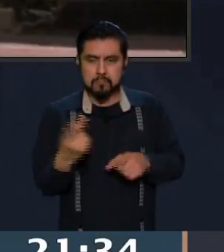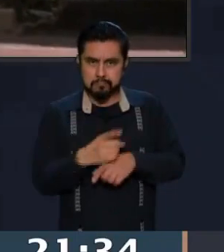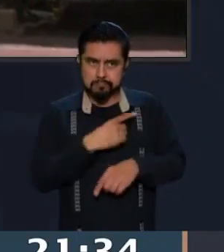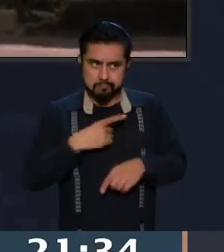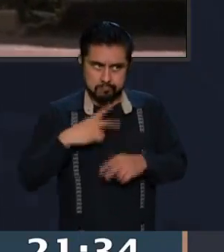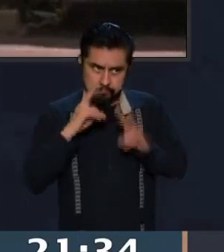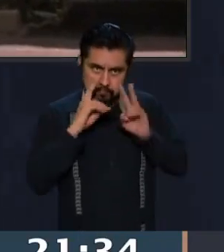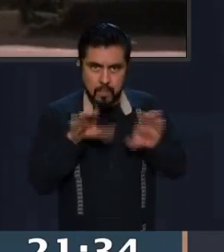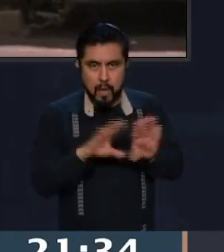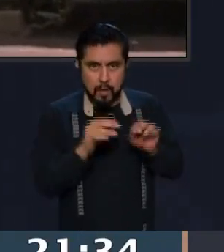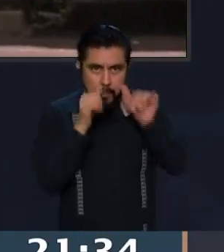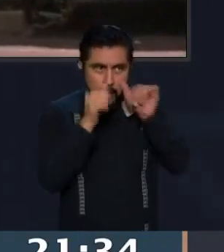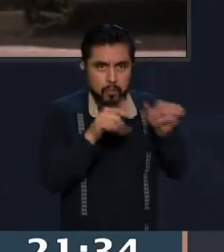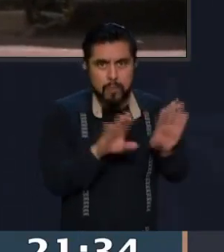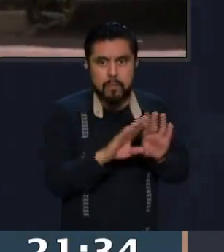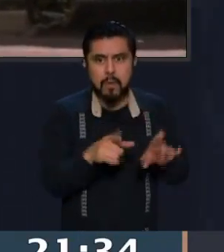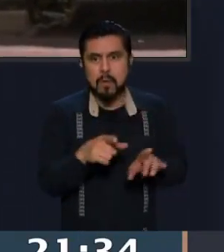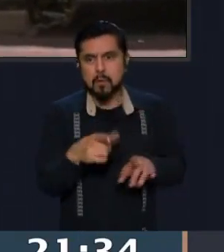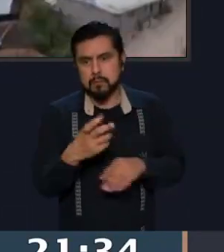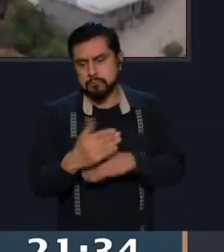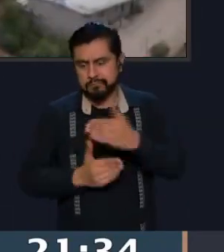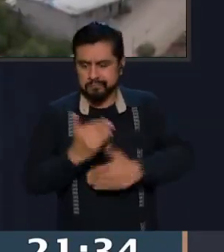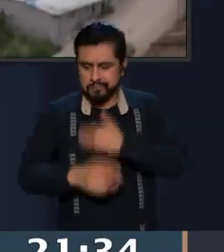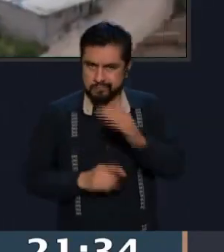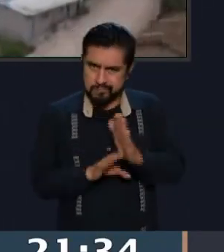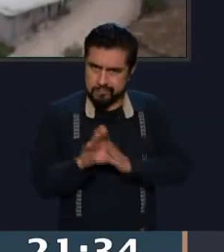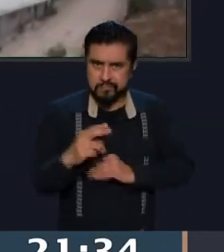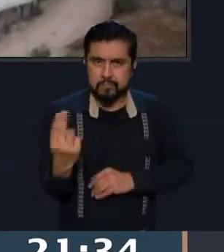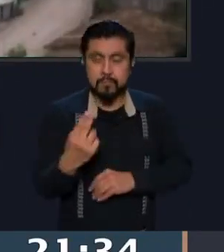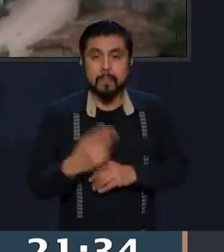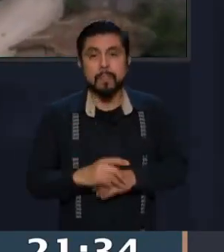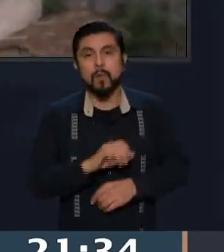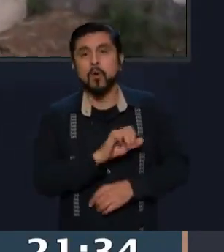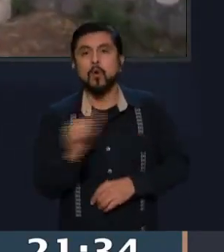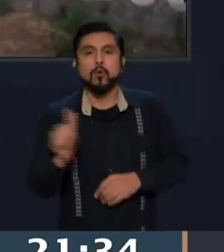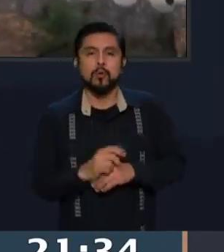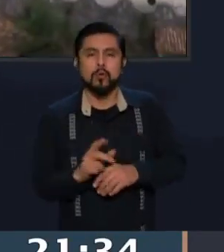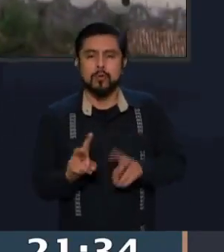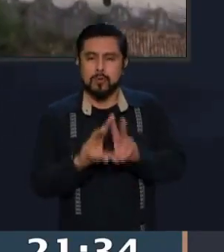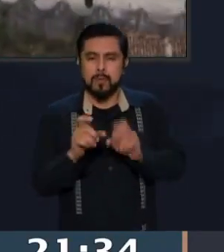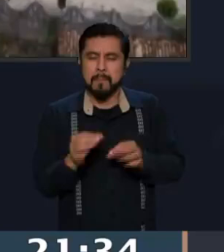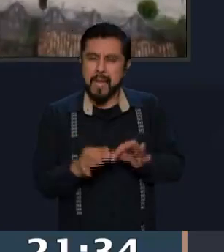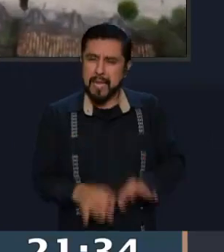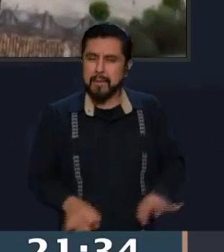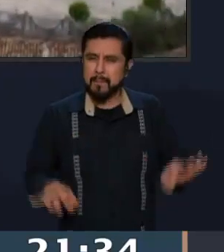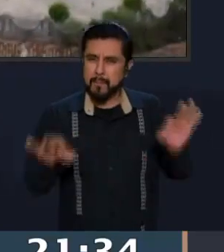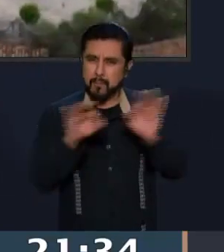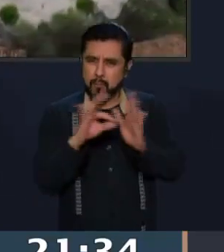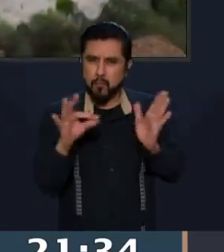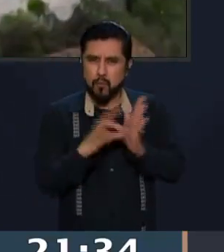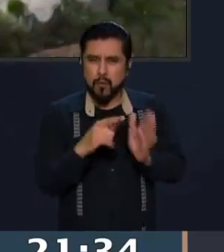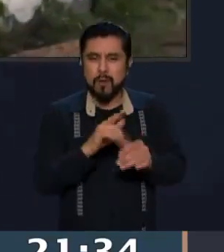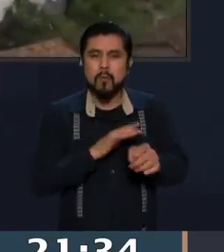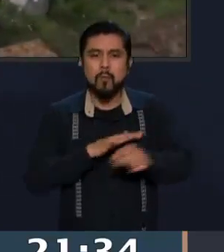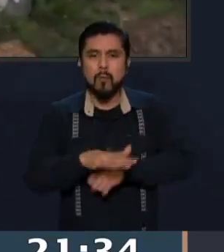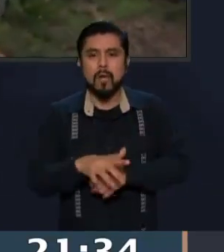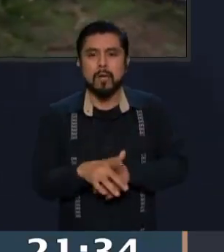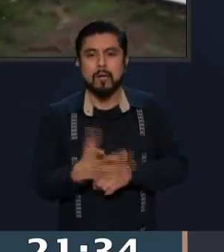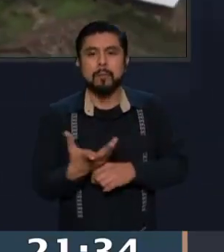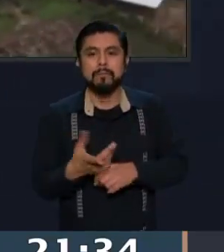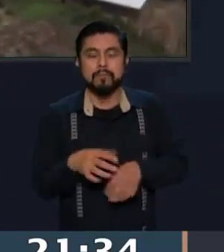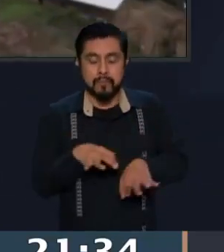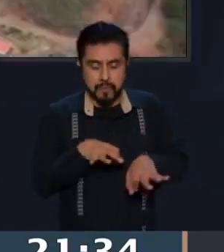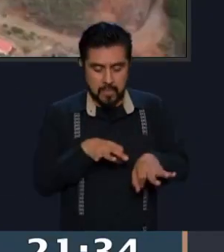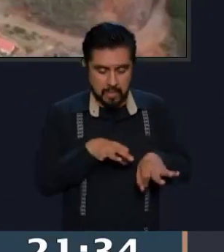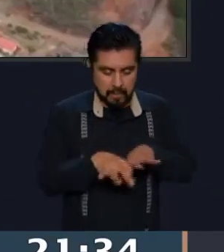pero que tendría que avanzarse. Y uno que para mí es súper controversial y creo que es central, es que las condiciones laborales